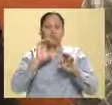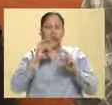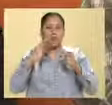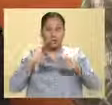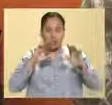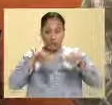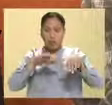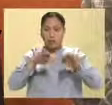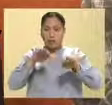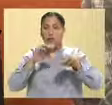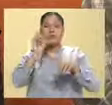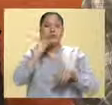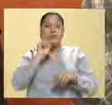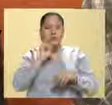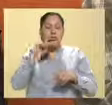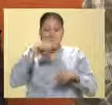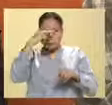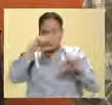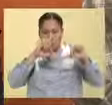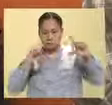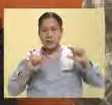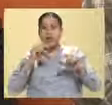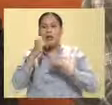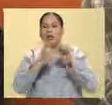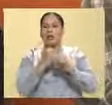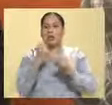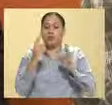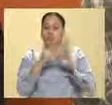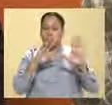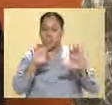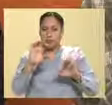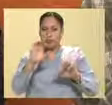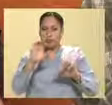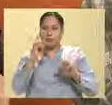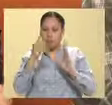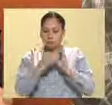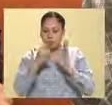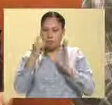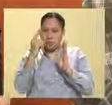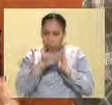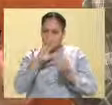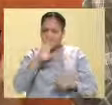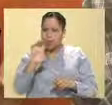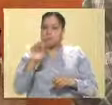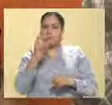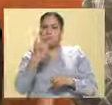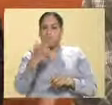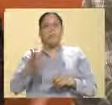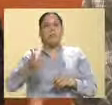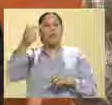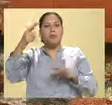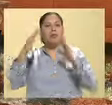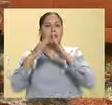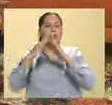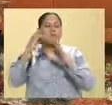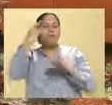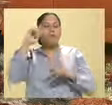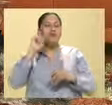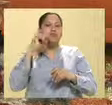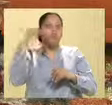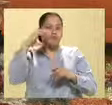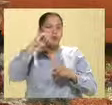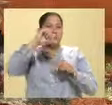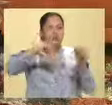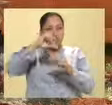en México, fíjate que fue 1538, después de la conquista, cuando aparece la primera casa de citas, como se conoce, ¿no? Wow.